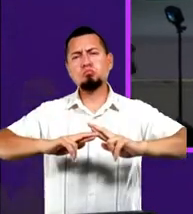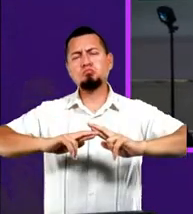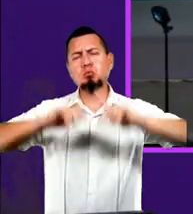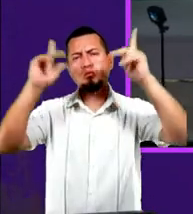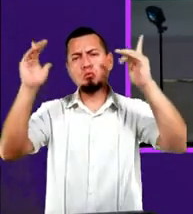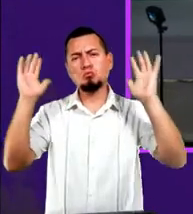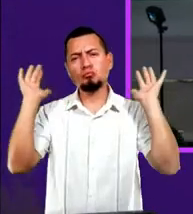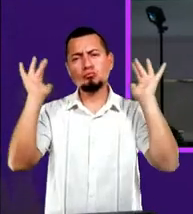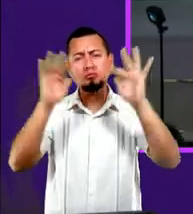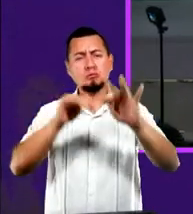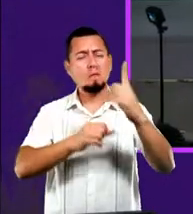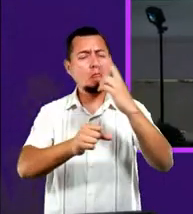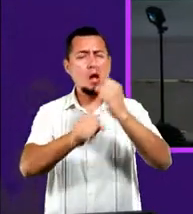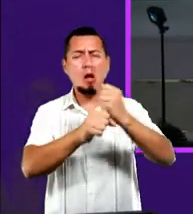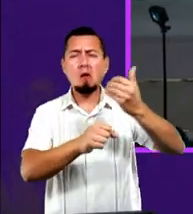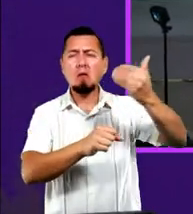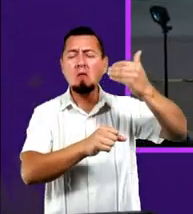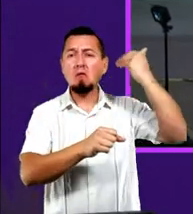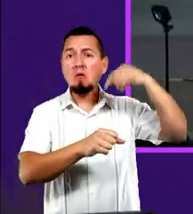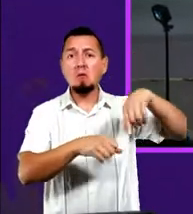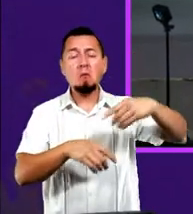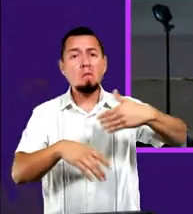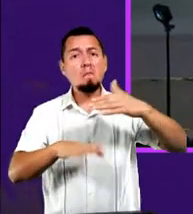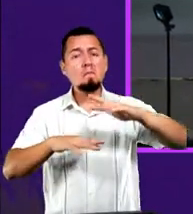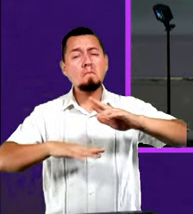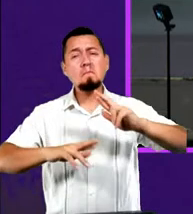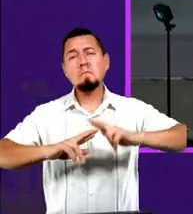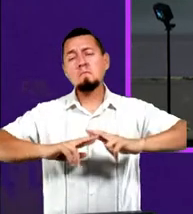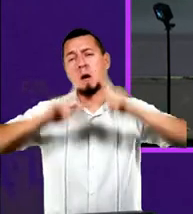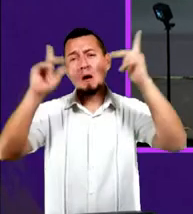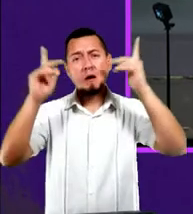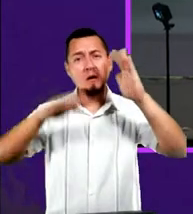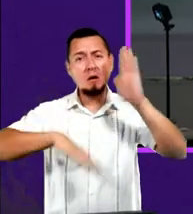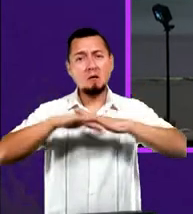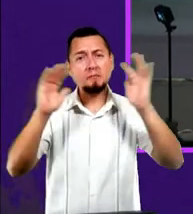hoy están inscritos